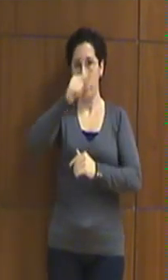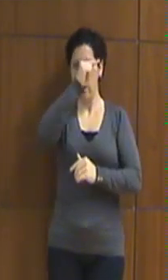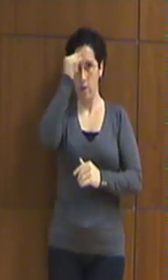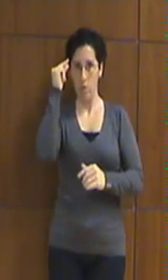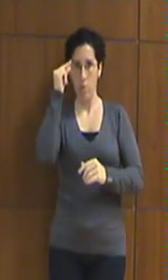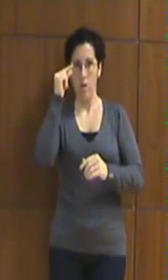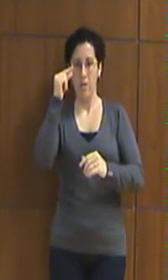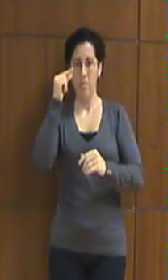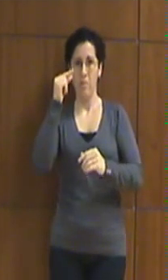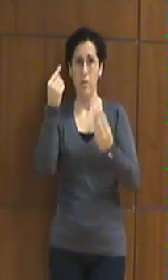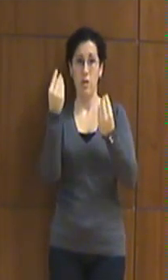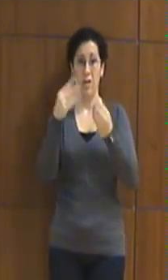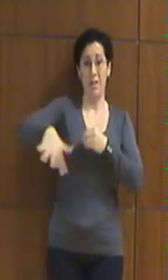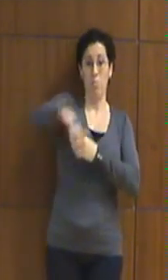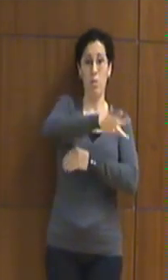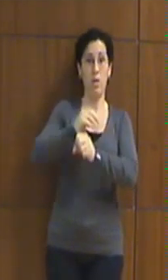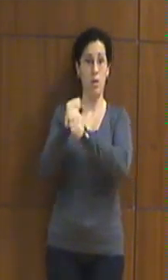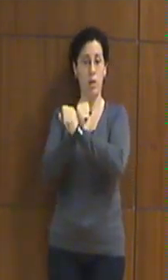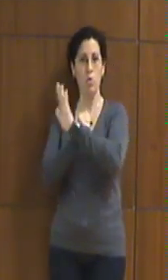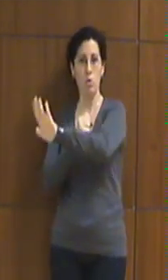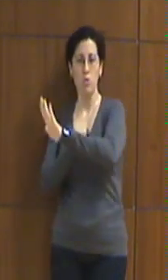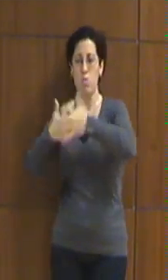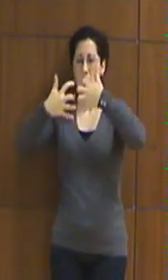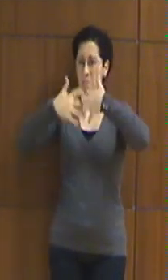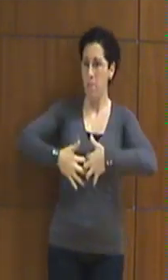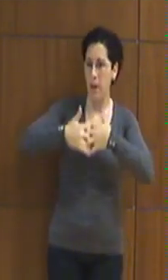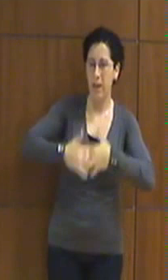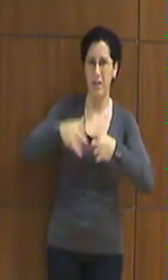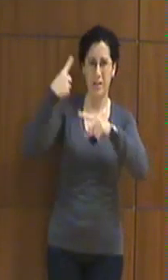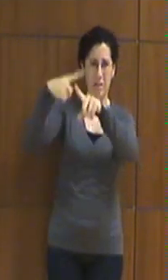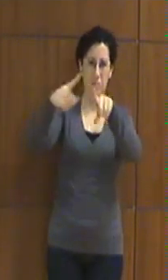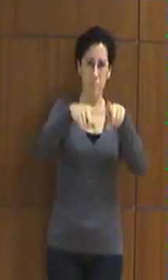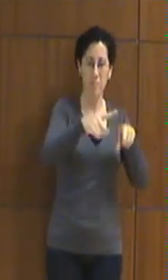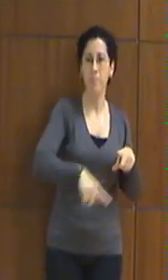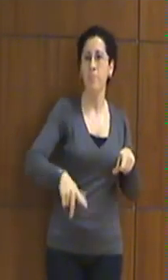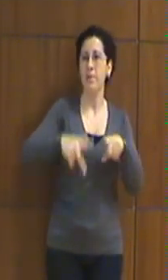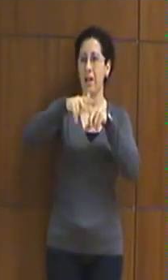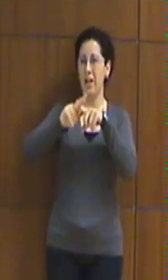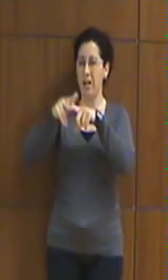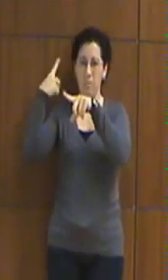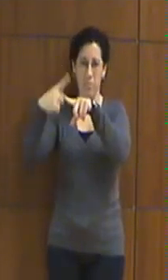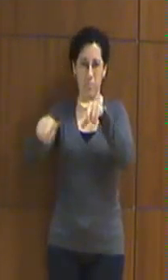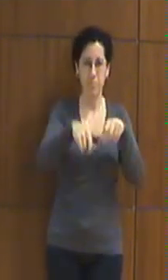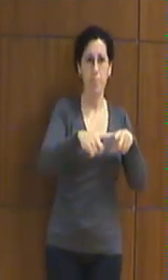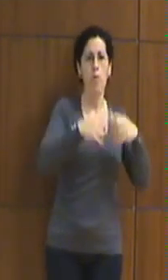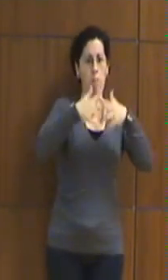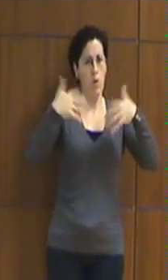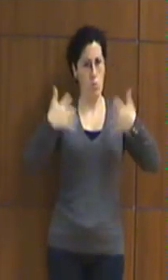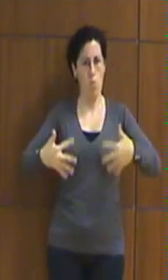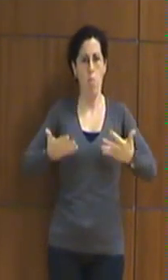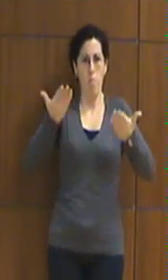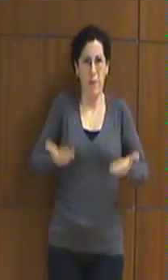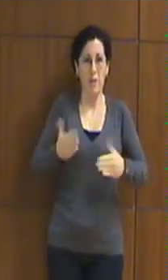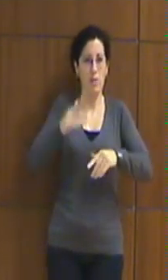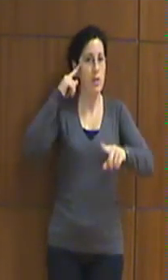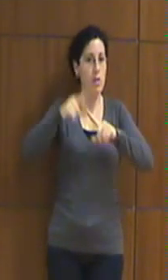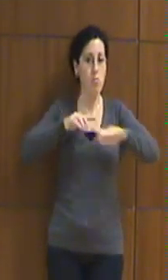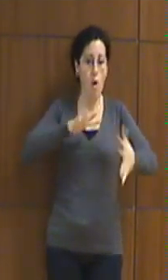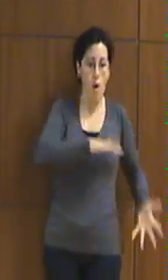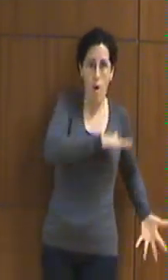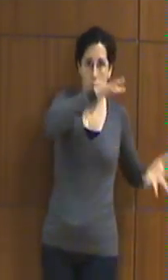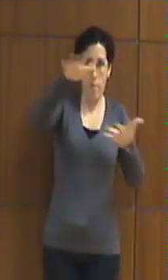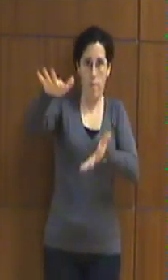rodeados de máquinas, herramientas, máquina de movimiento, de toneladas. No